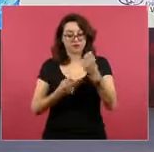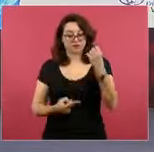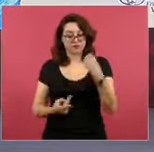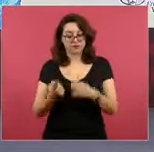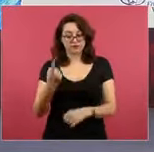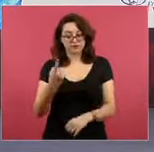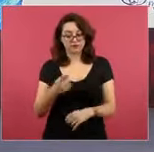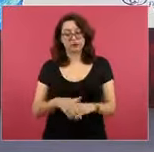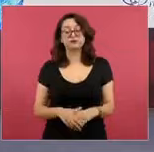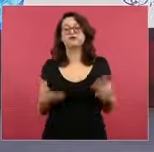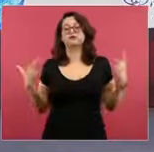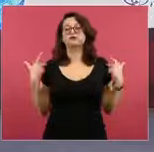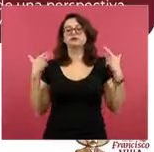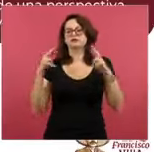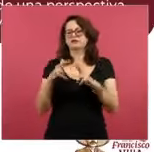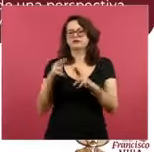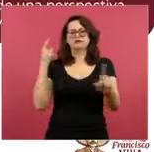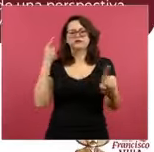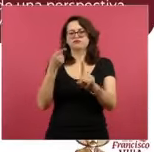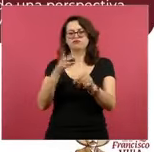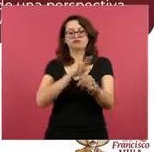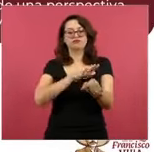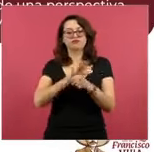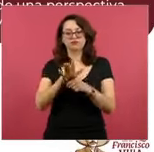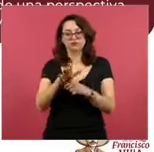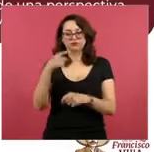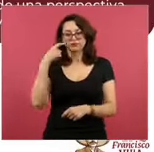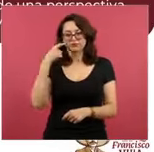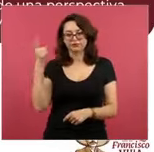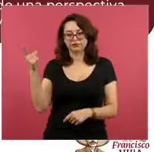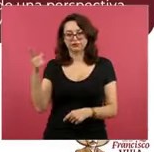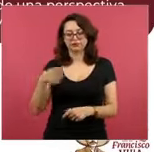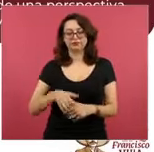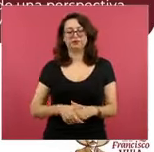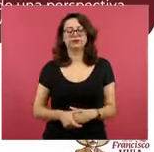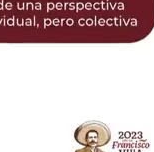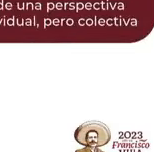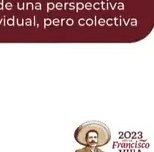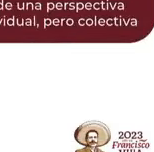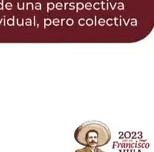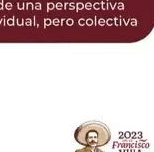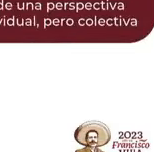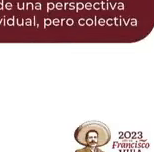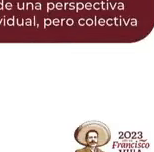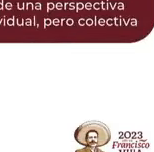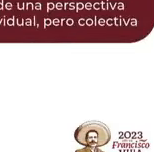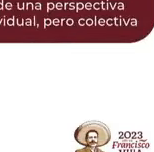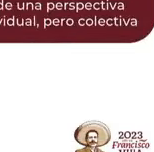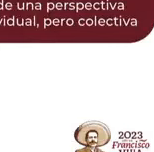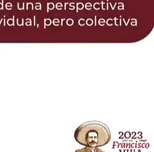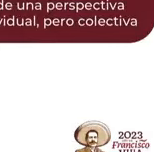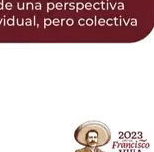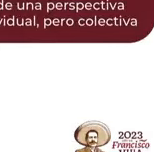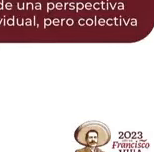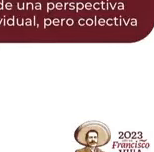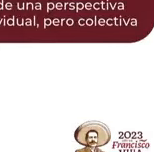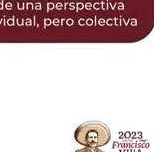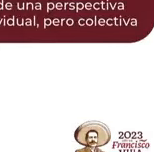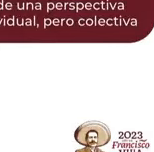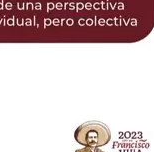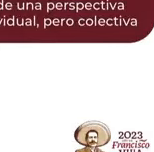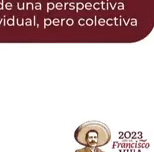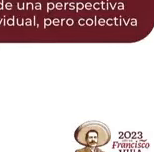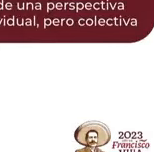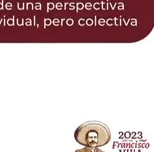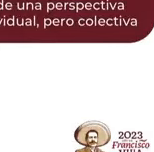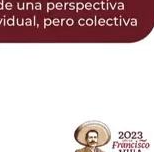siendo guiar, orientar y, en su caso, ¿por qué no decirlo también? Transmitir información. O sea, la